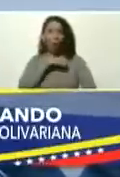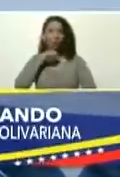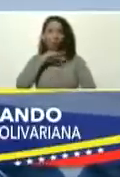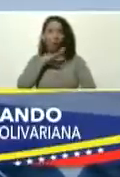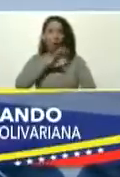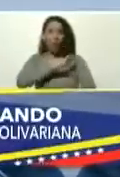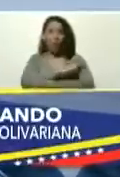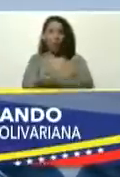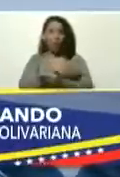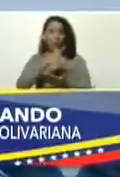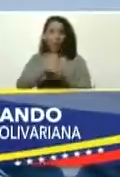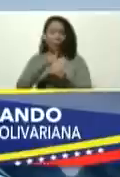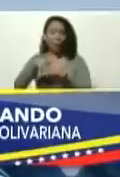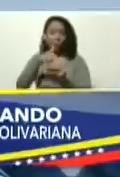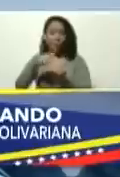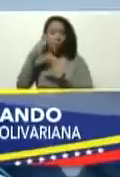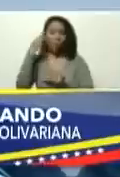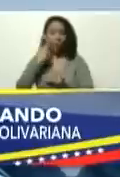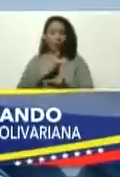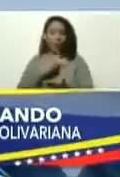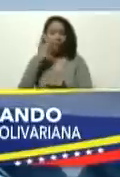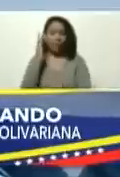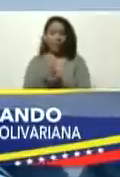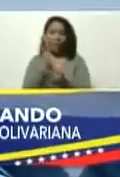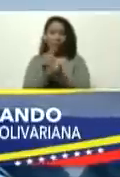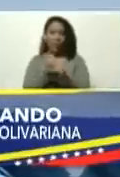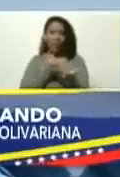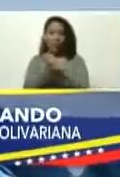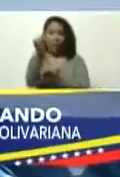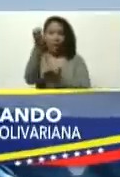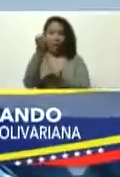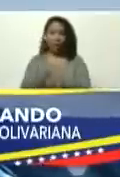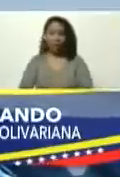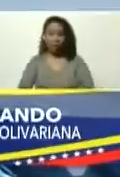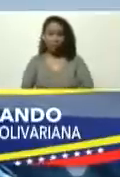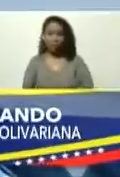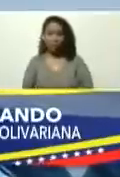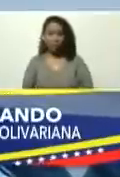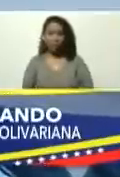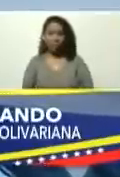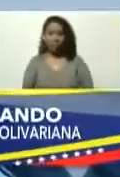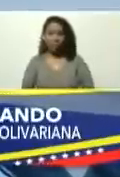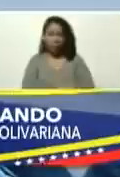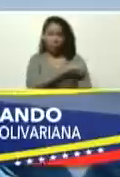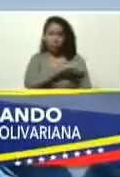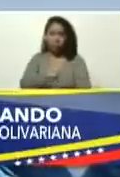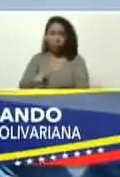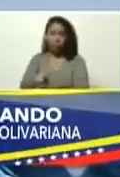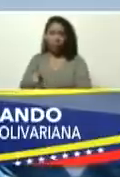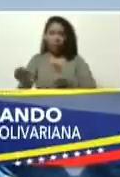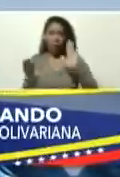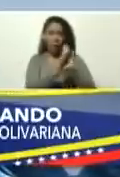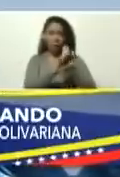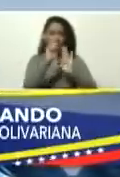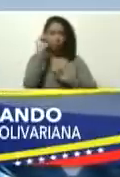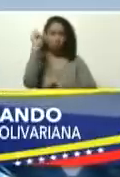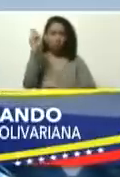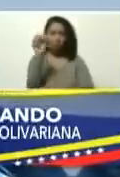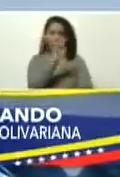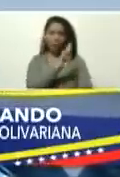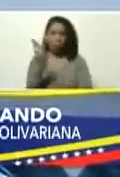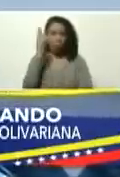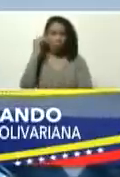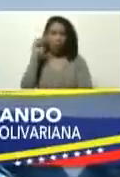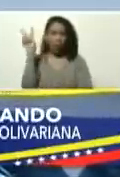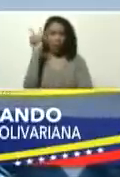la Fuerza Armada Nacional Bolivariana, siempre leal a los mandatos de la Constitución de la República